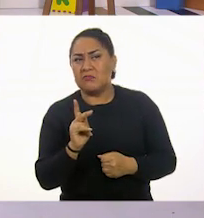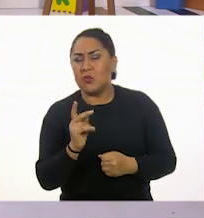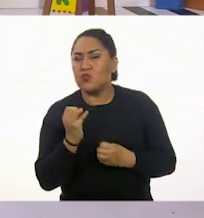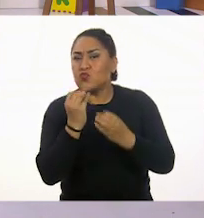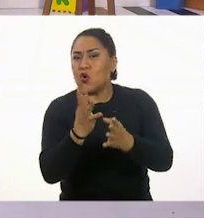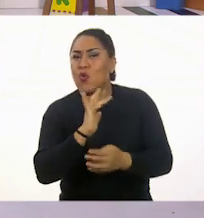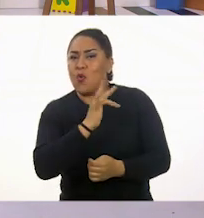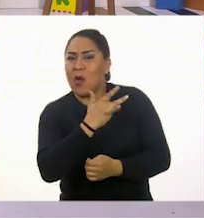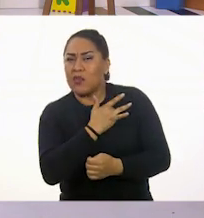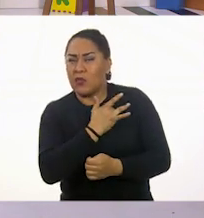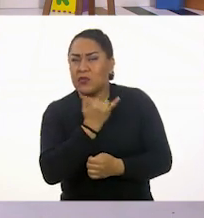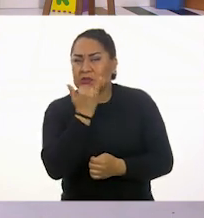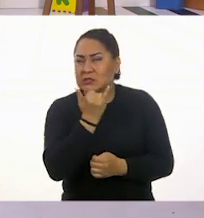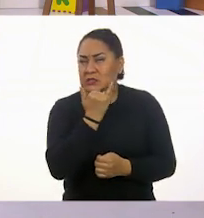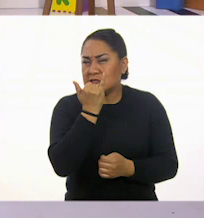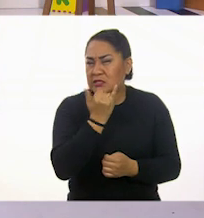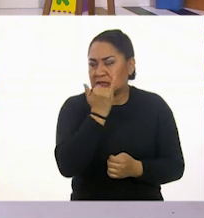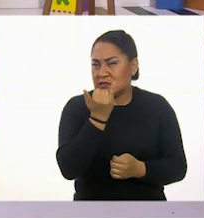recuerdo.